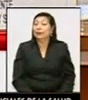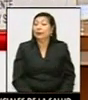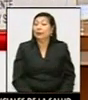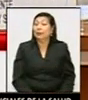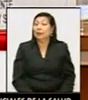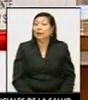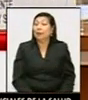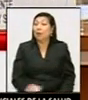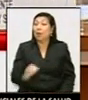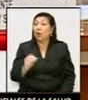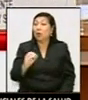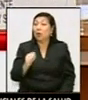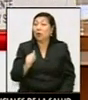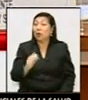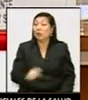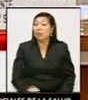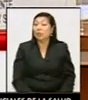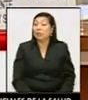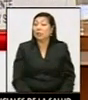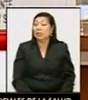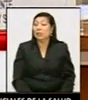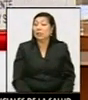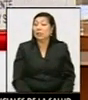el señor Óscar Orcón Hinojosa.